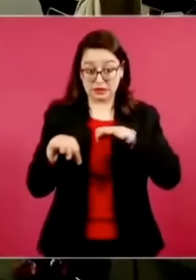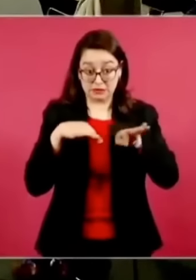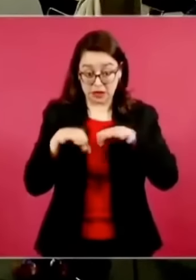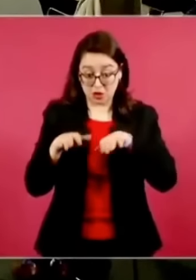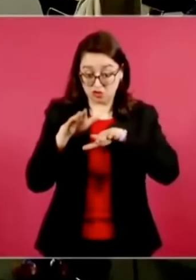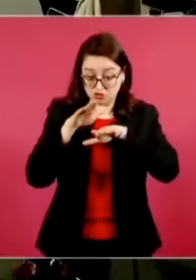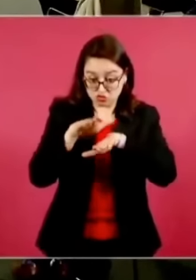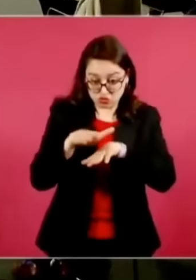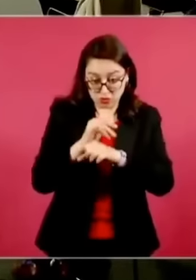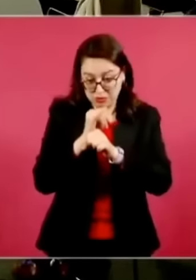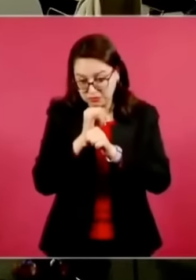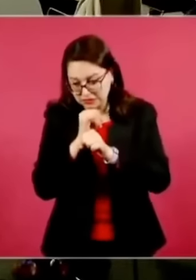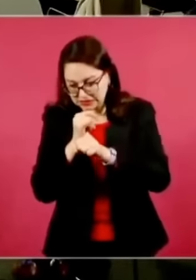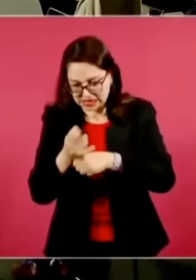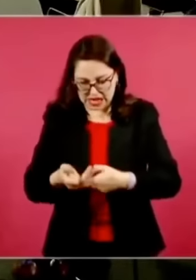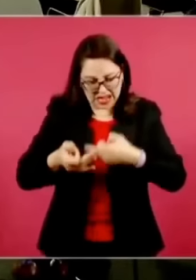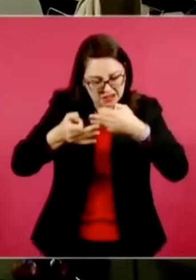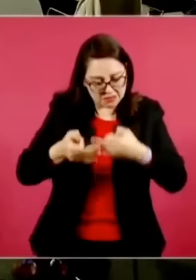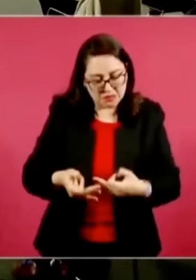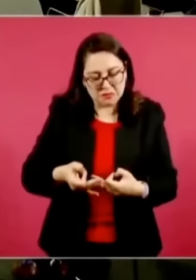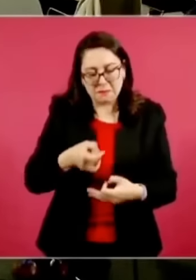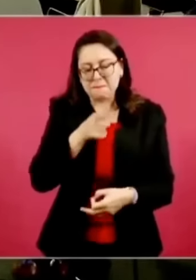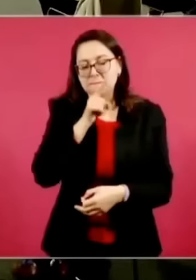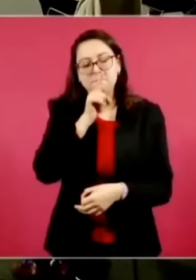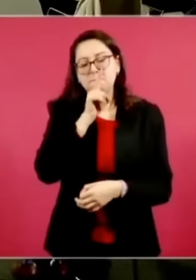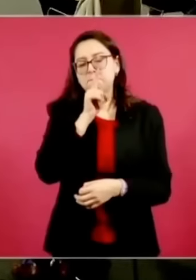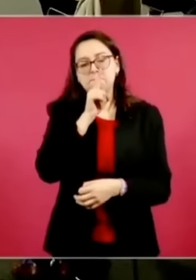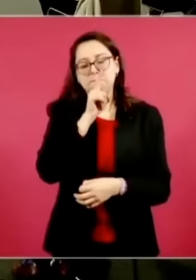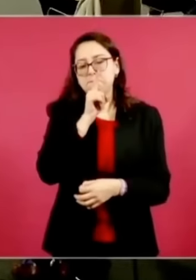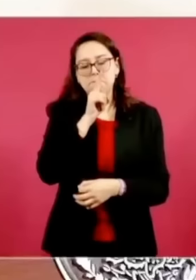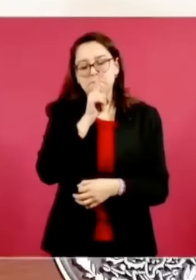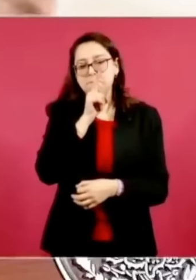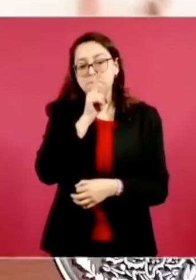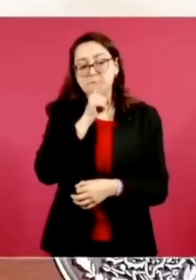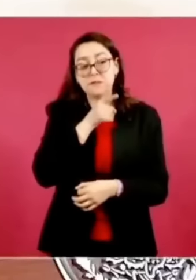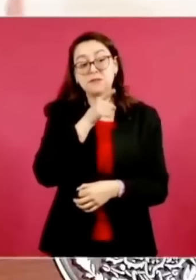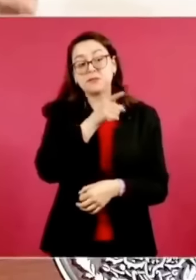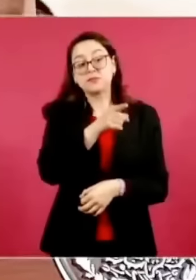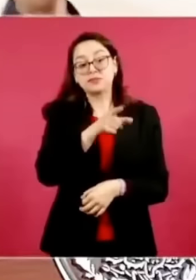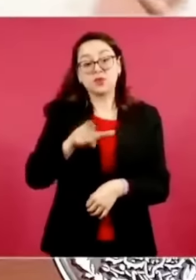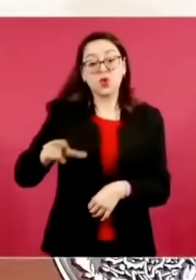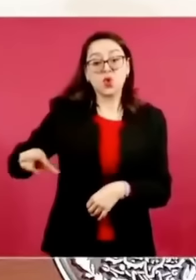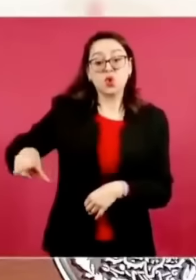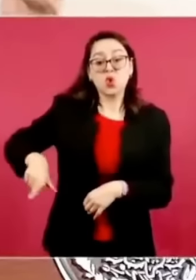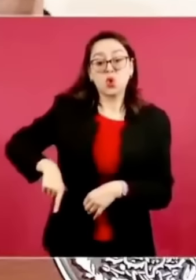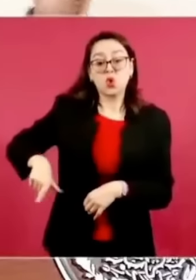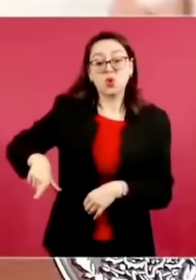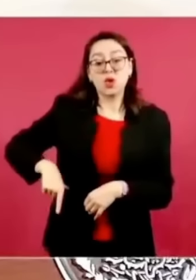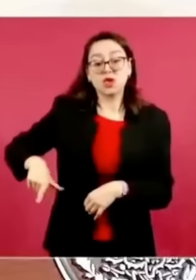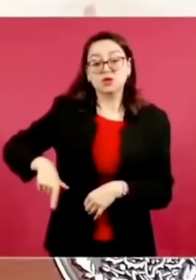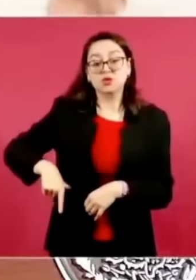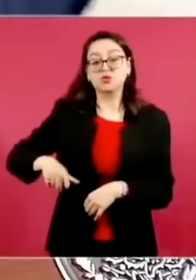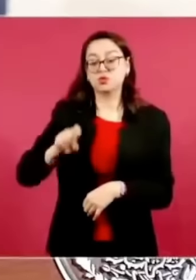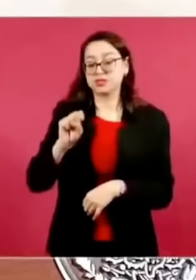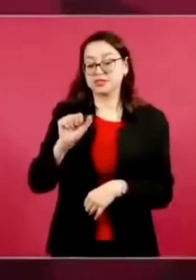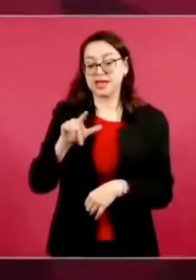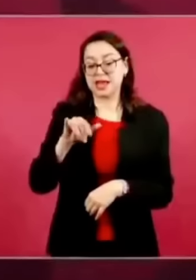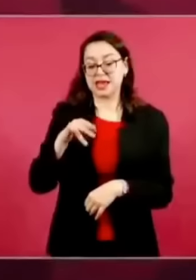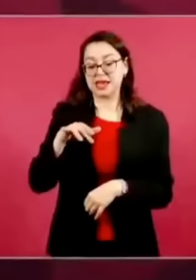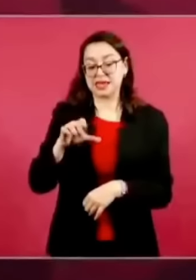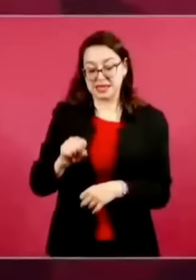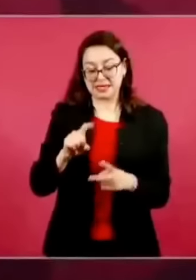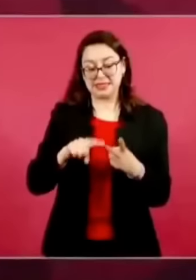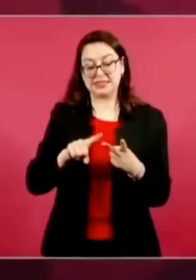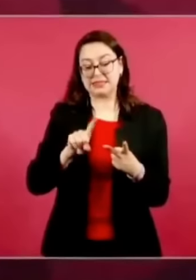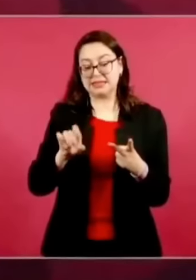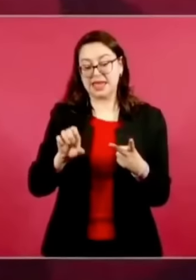para legitimar el régimen autoritario y de corrupción de Salinas y luego de